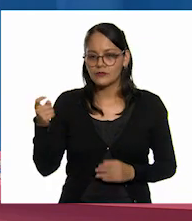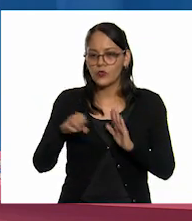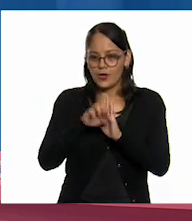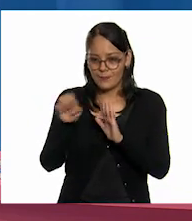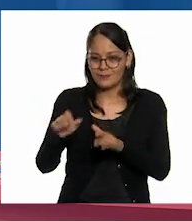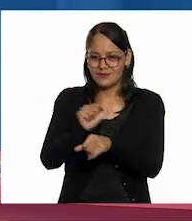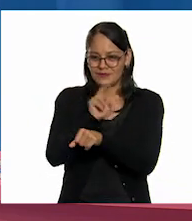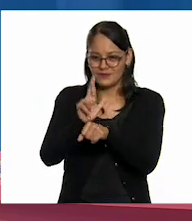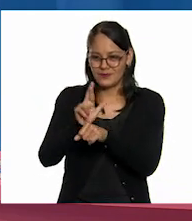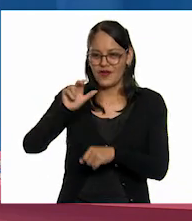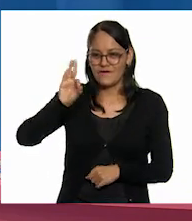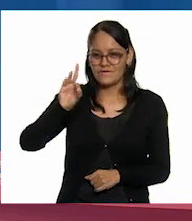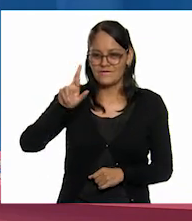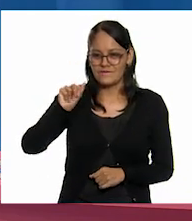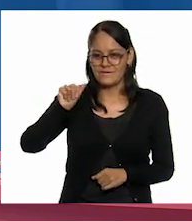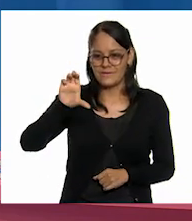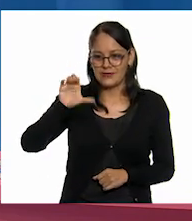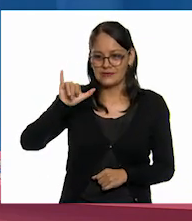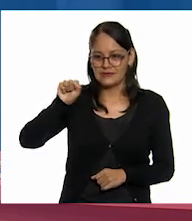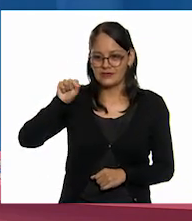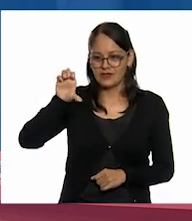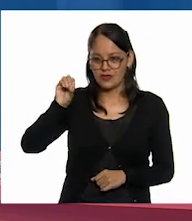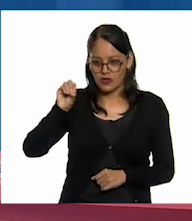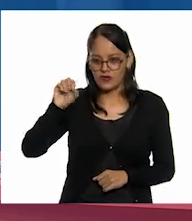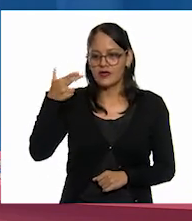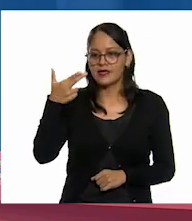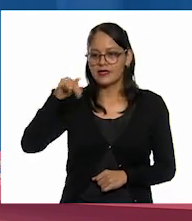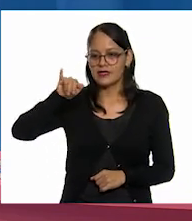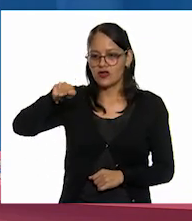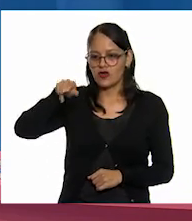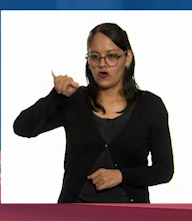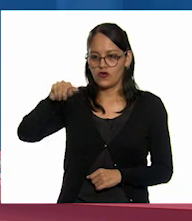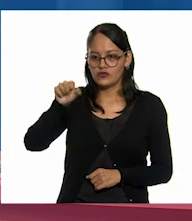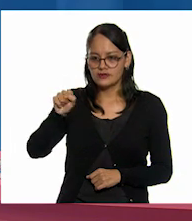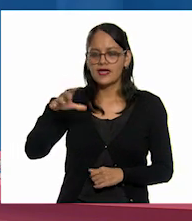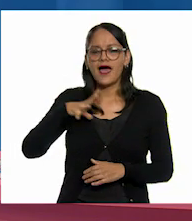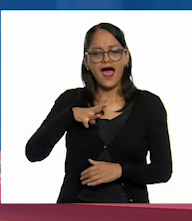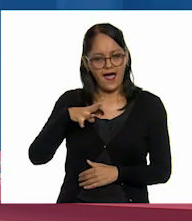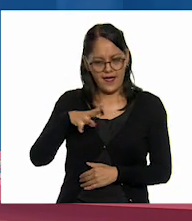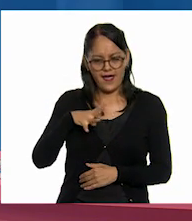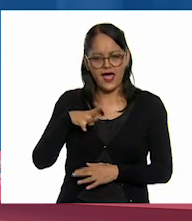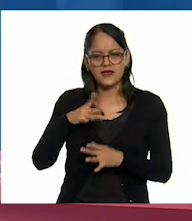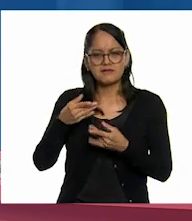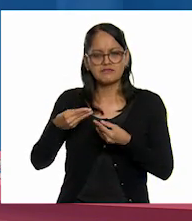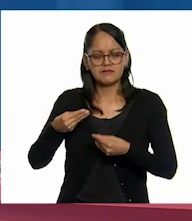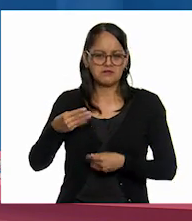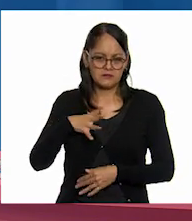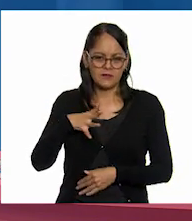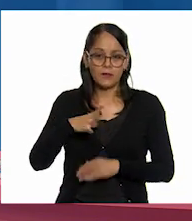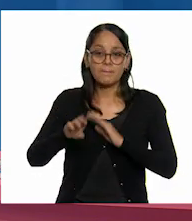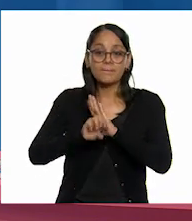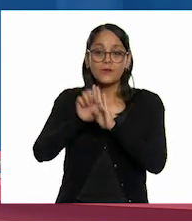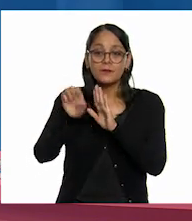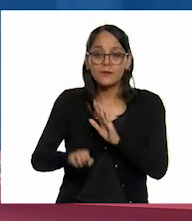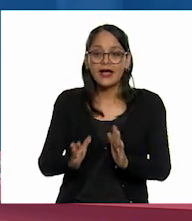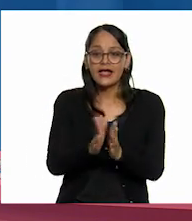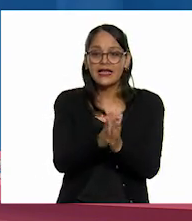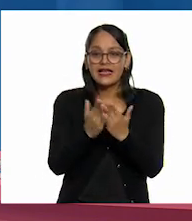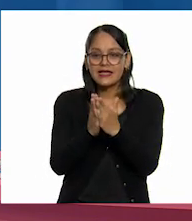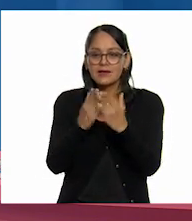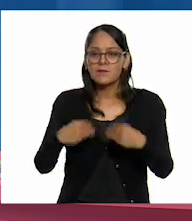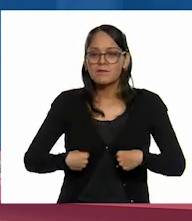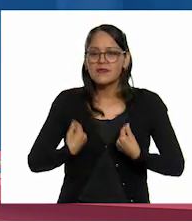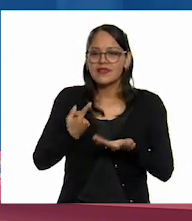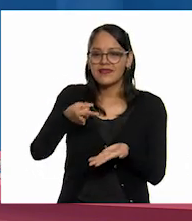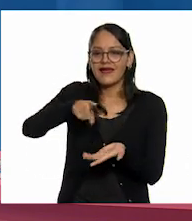Francisco Hinojosa en este cuento también existe, pero en otra dimensión. En una dimensión literaria a la que